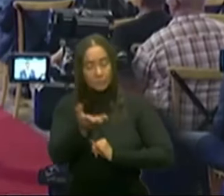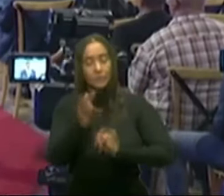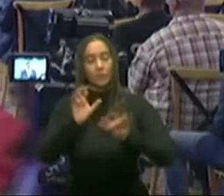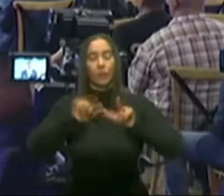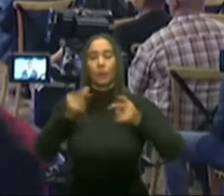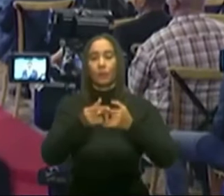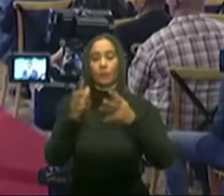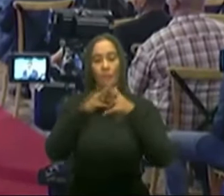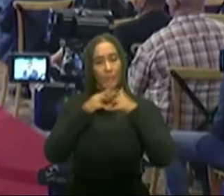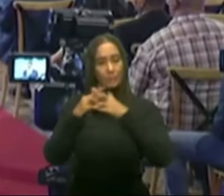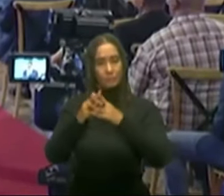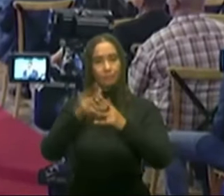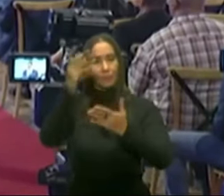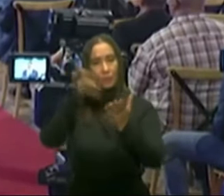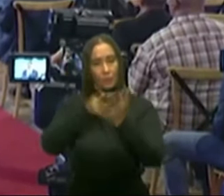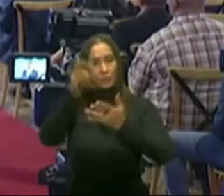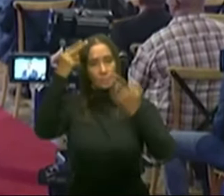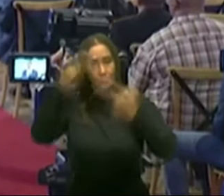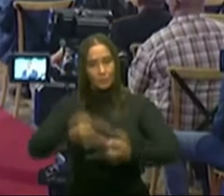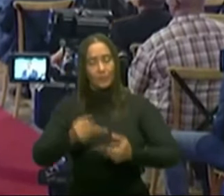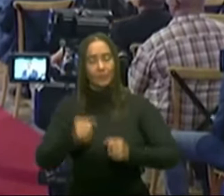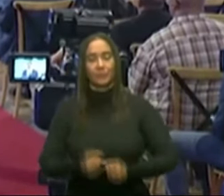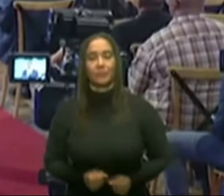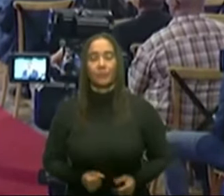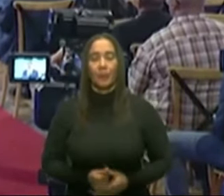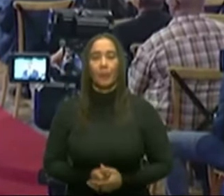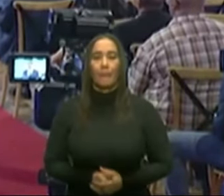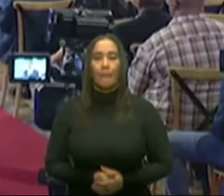Convención Americana de Derechos Humanos.